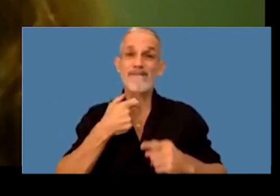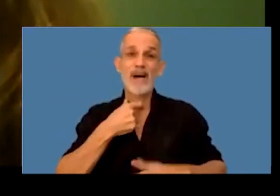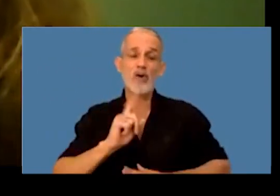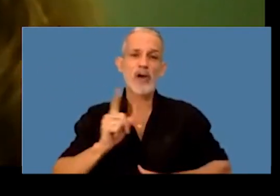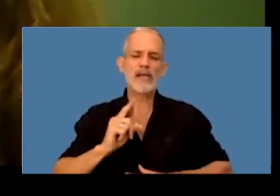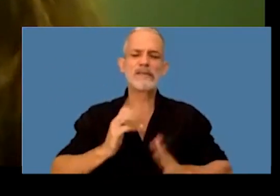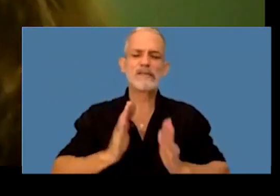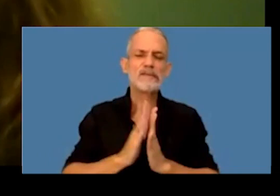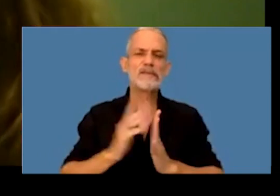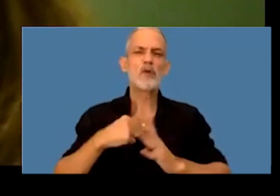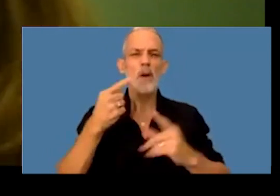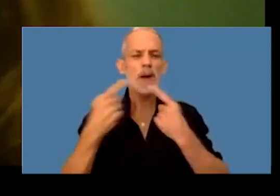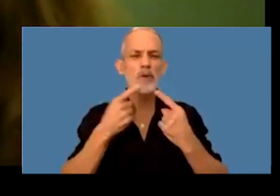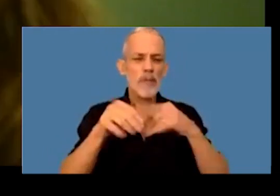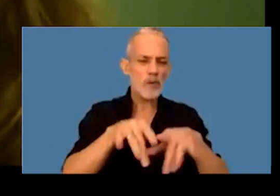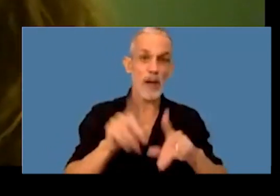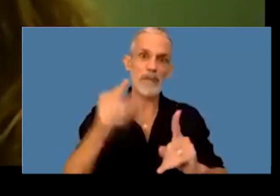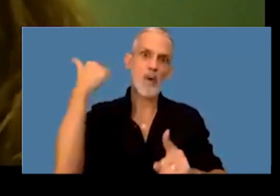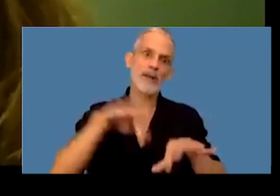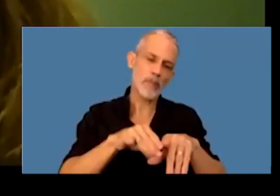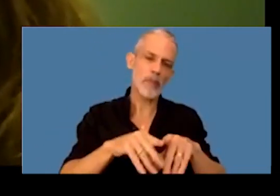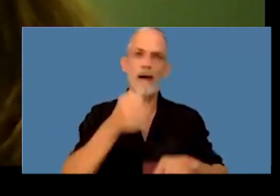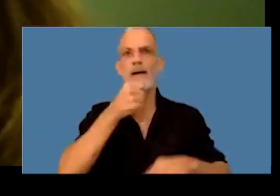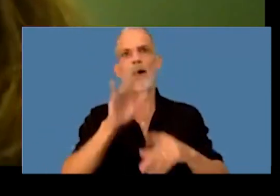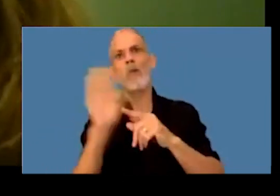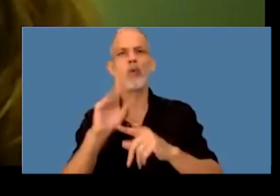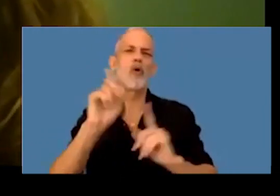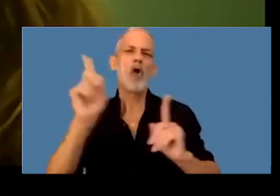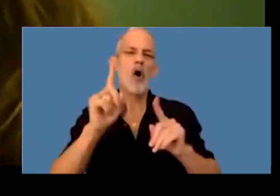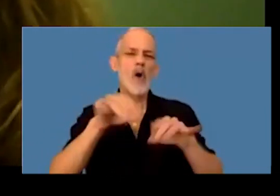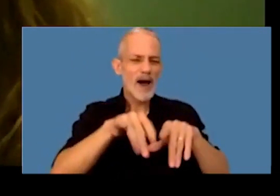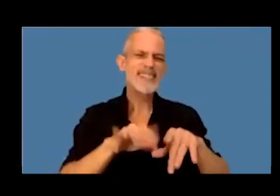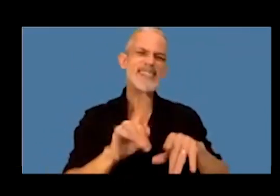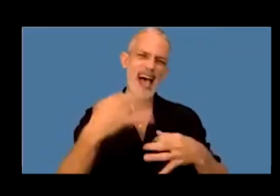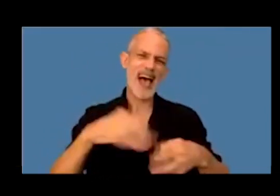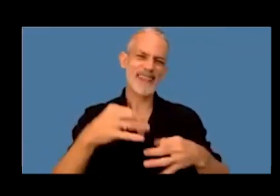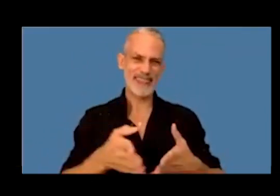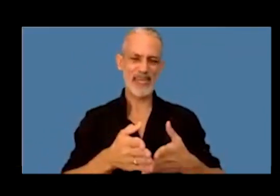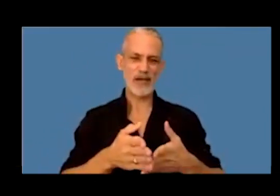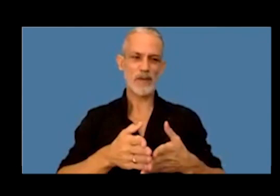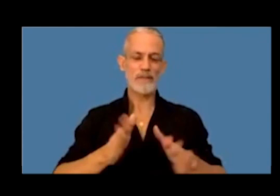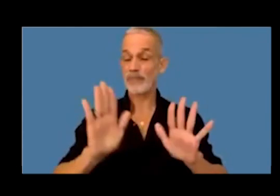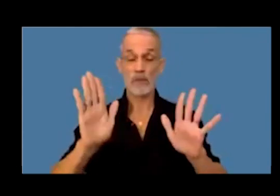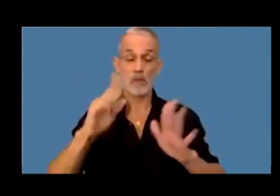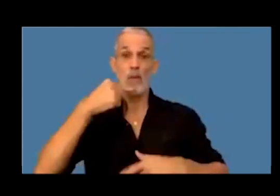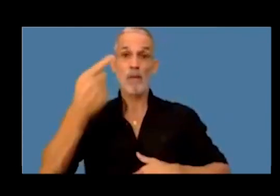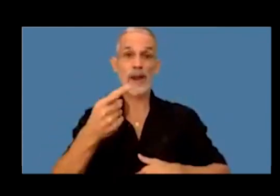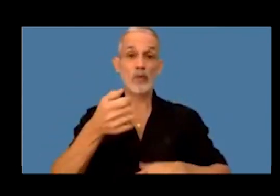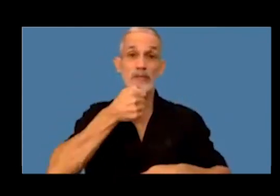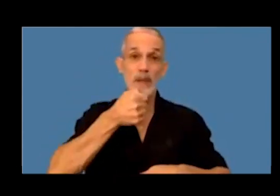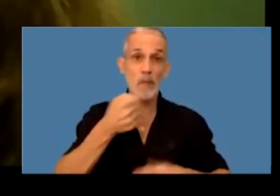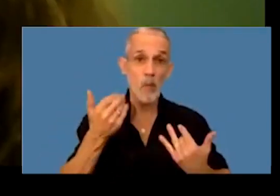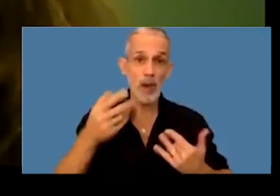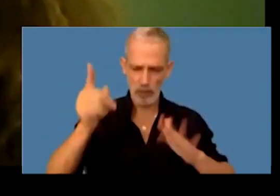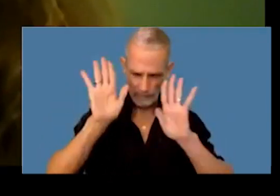haciendo las preguntas, como dijimos que le hacíamos a leer desde el chat. ¿Podría hacer una pregunta, disculpe? Aguardamos